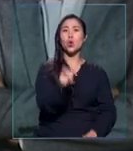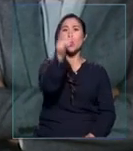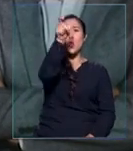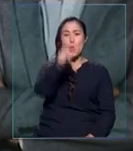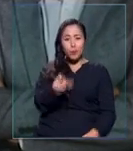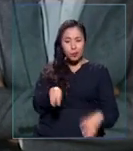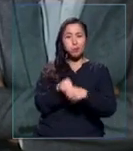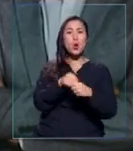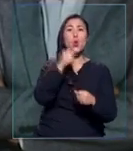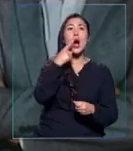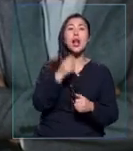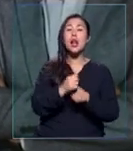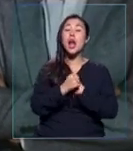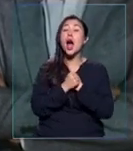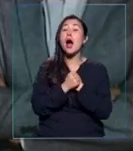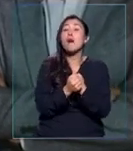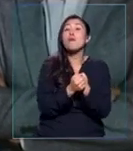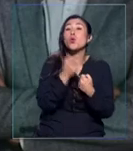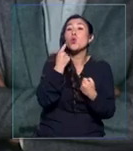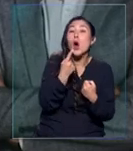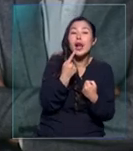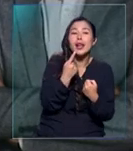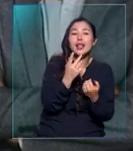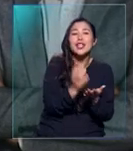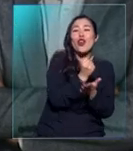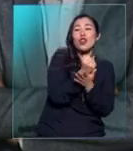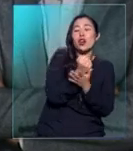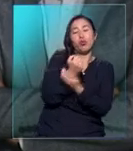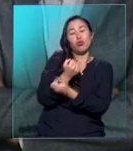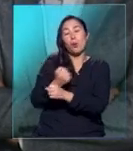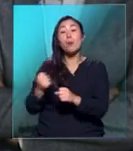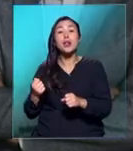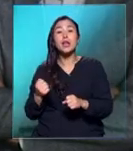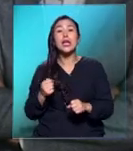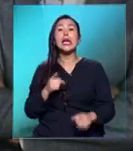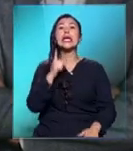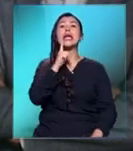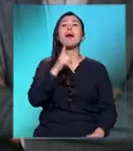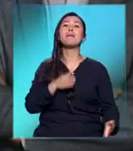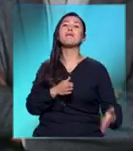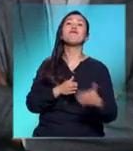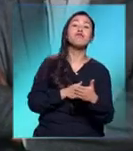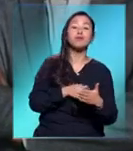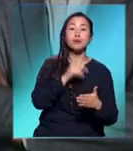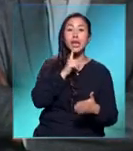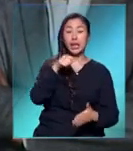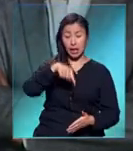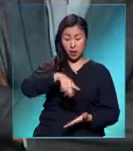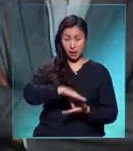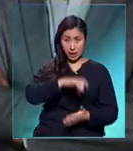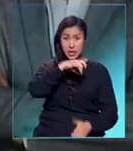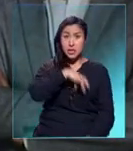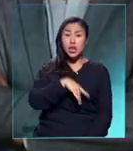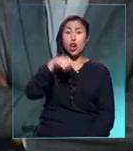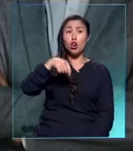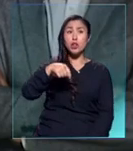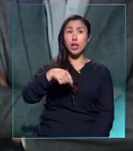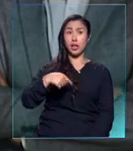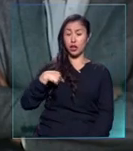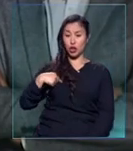habitarse, qué amores son o no conquistables, y quién pone esa barrera. En este país hoy, en el que